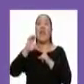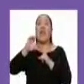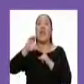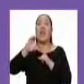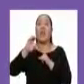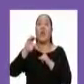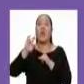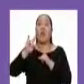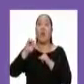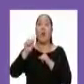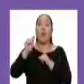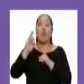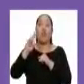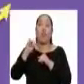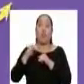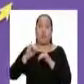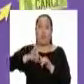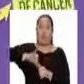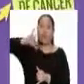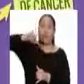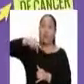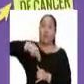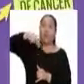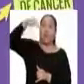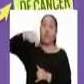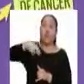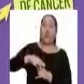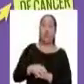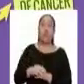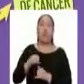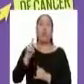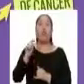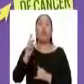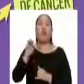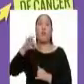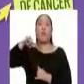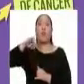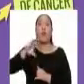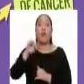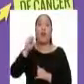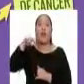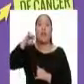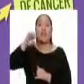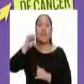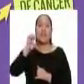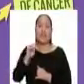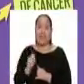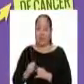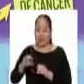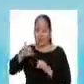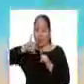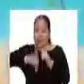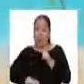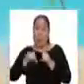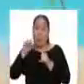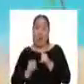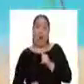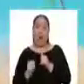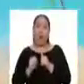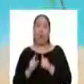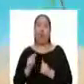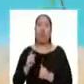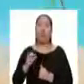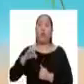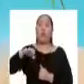trópicos. Uno al norte, llamado Trópico de Cáncer, y al sur, el Trópico de Capricornio. El clima entre